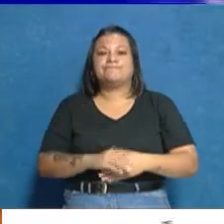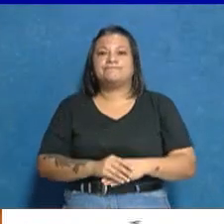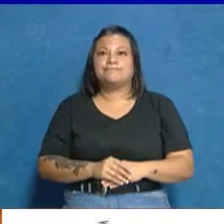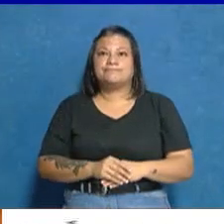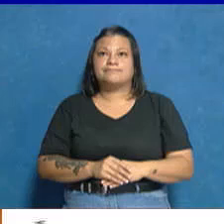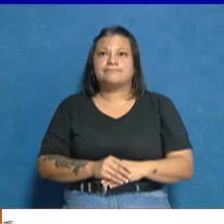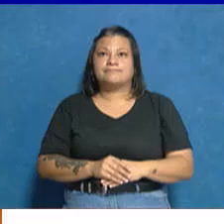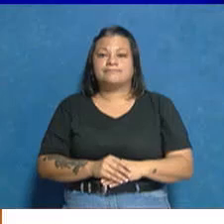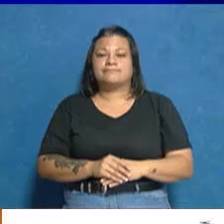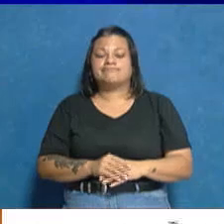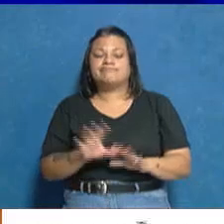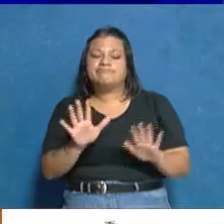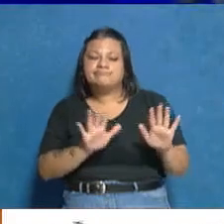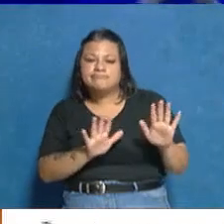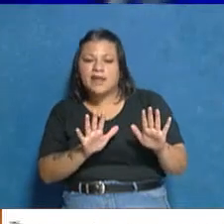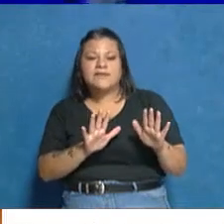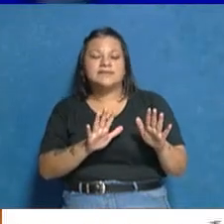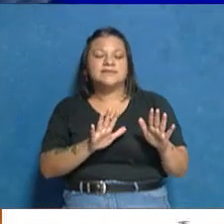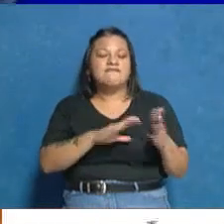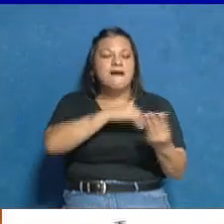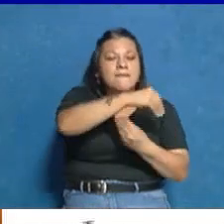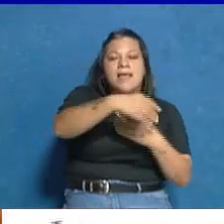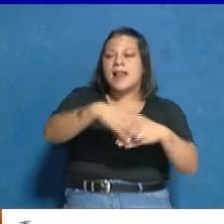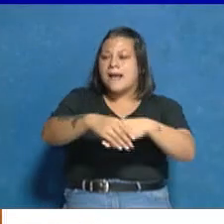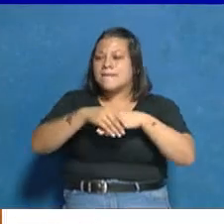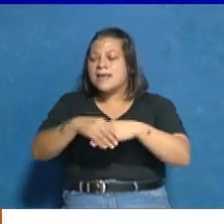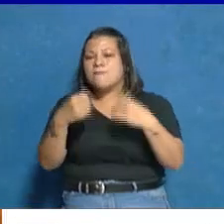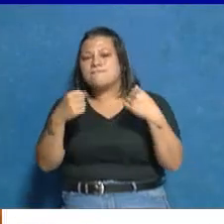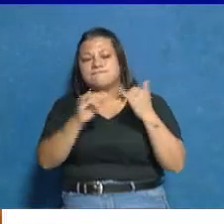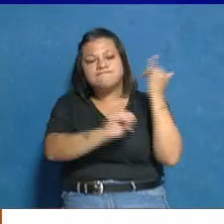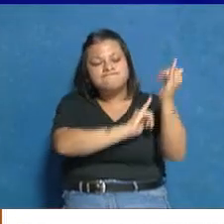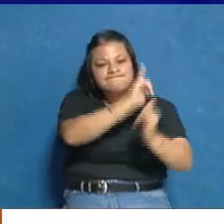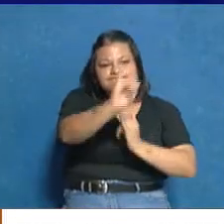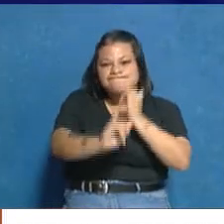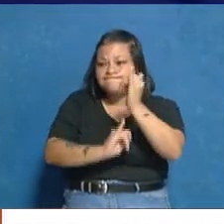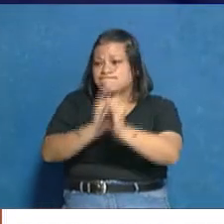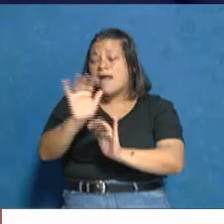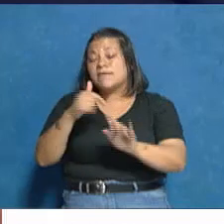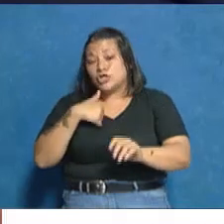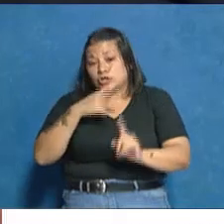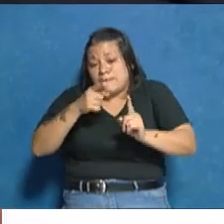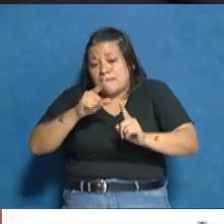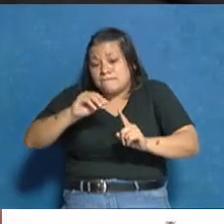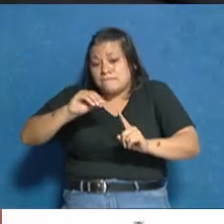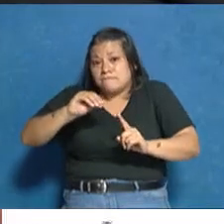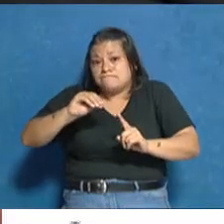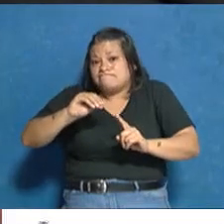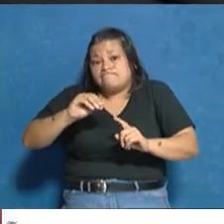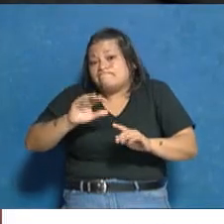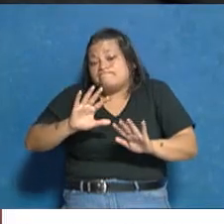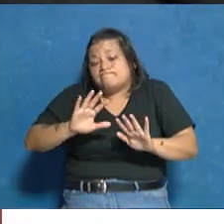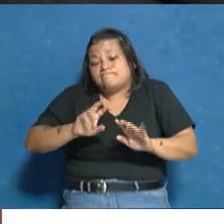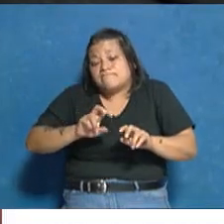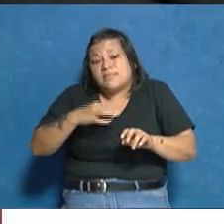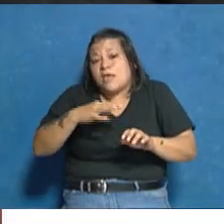yo a veces trataba de explicarle a mi entorno que a veces yo también puedo perder y a